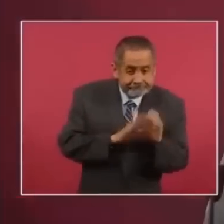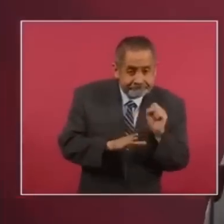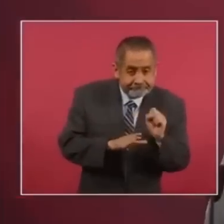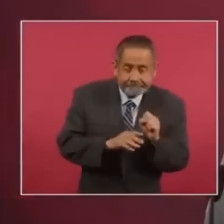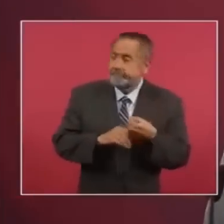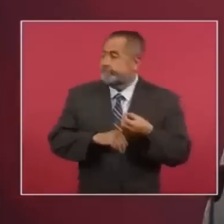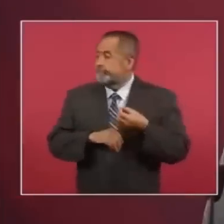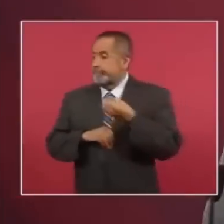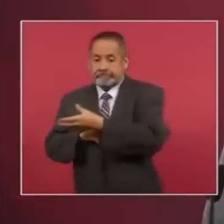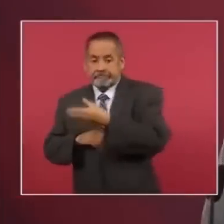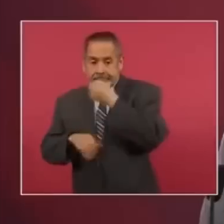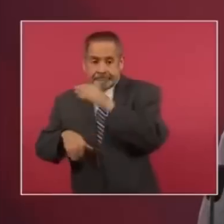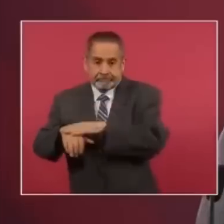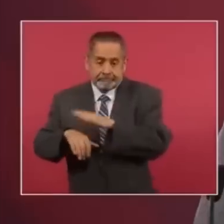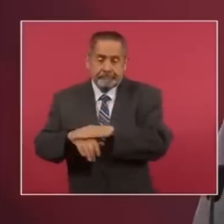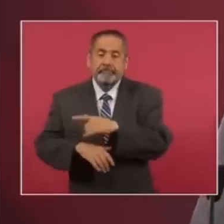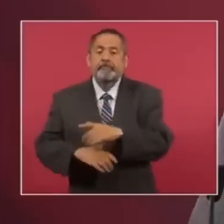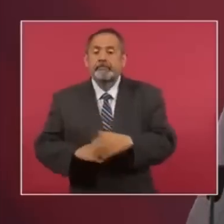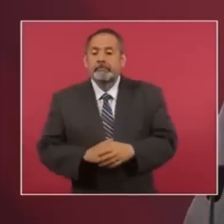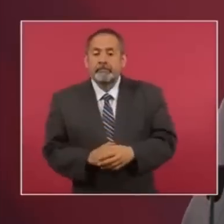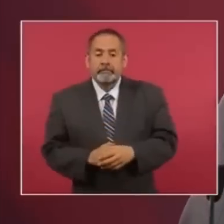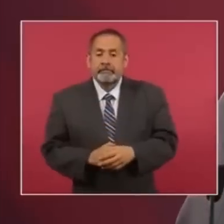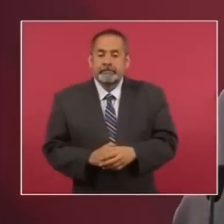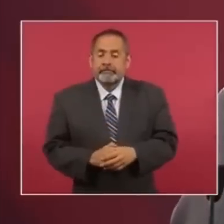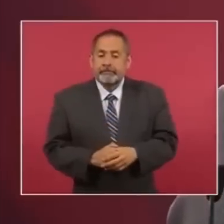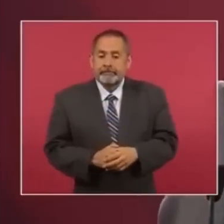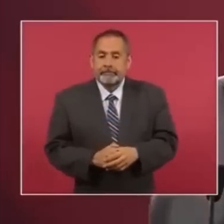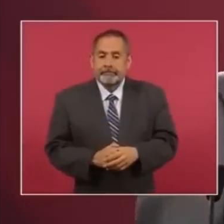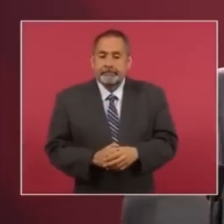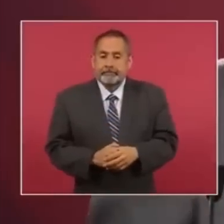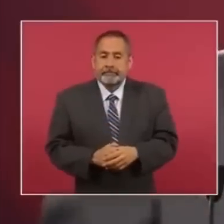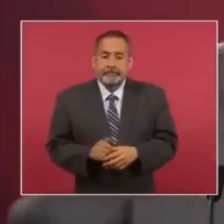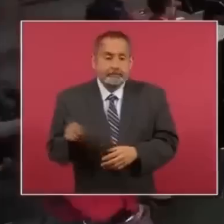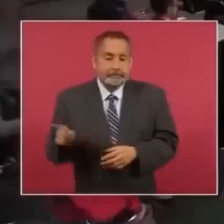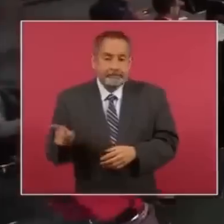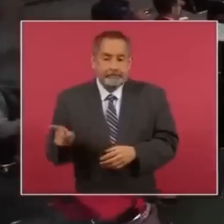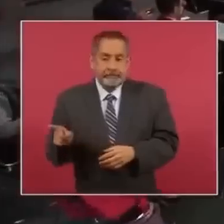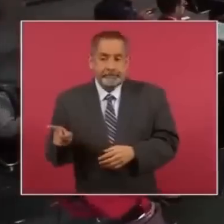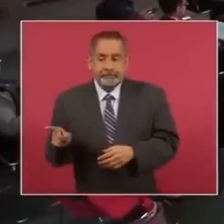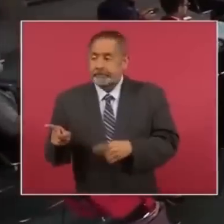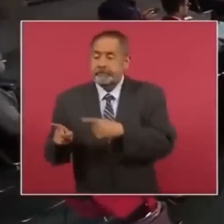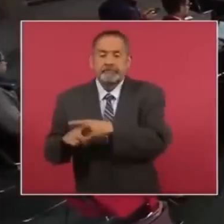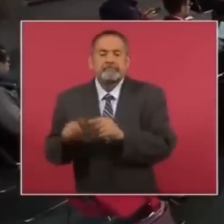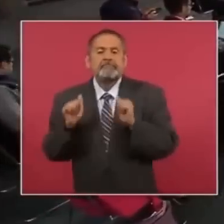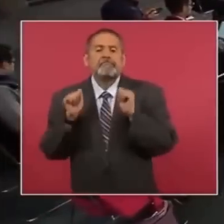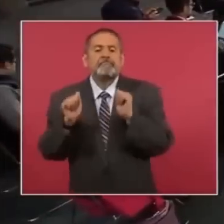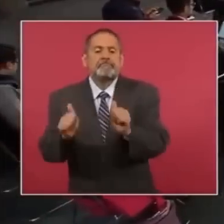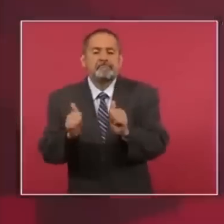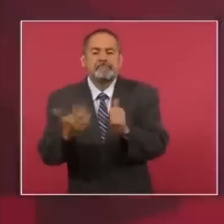se salvó